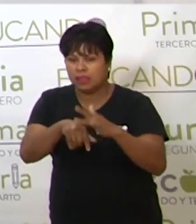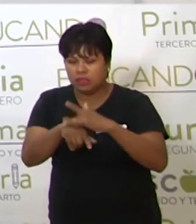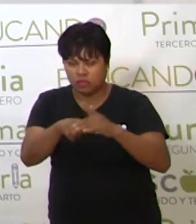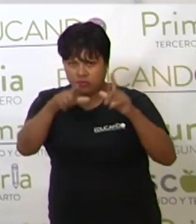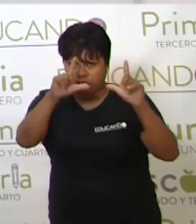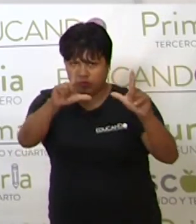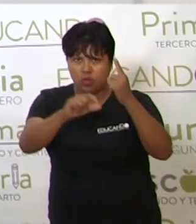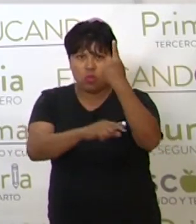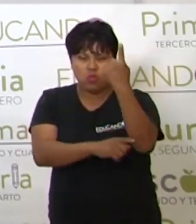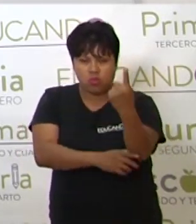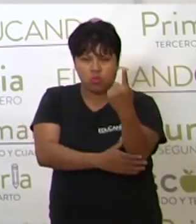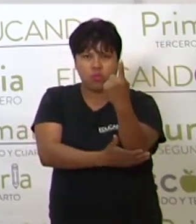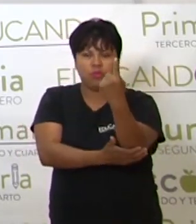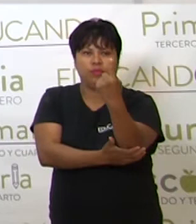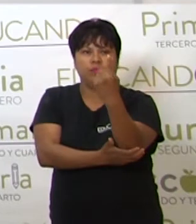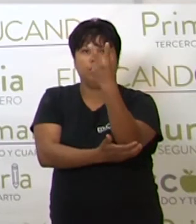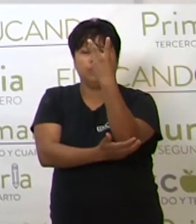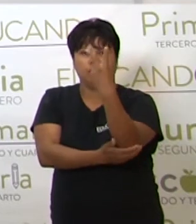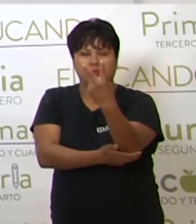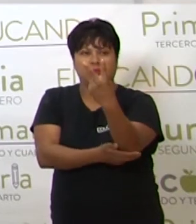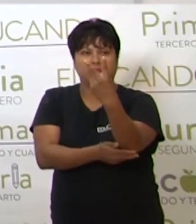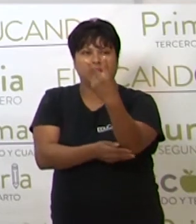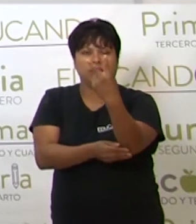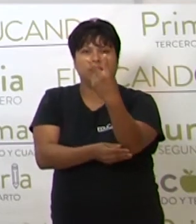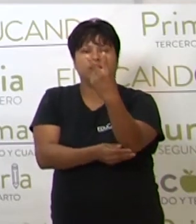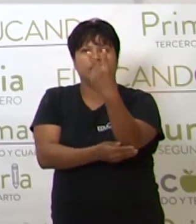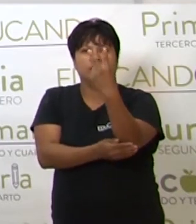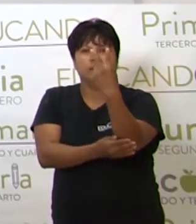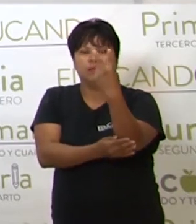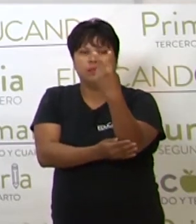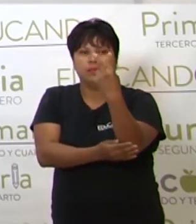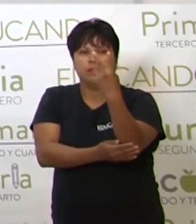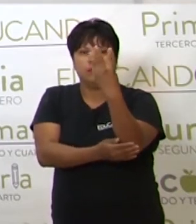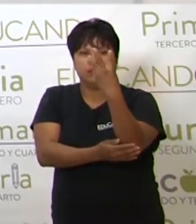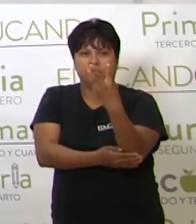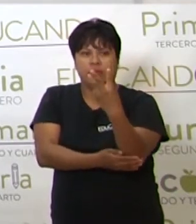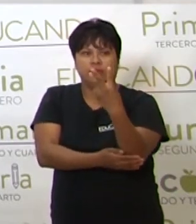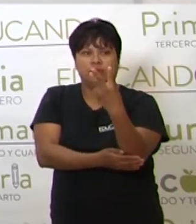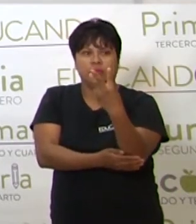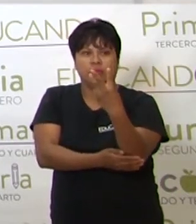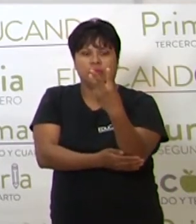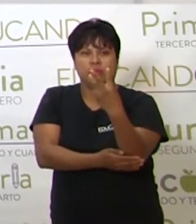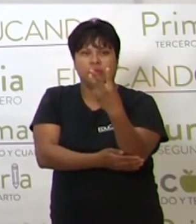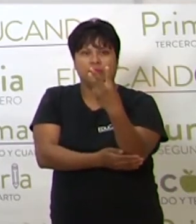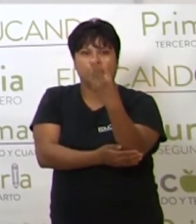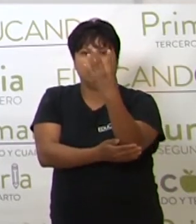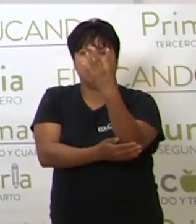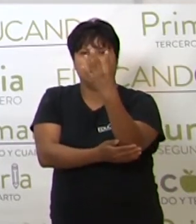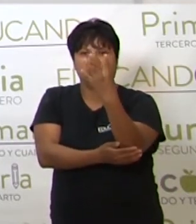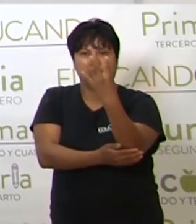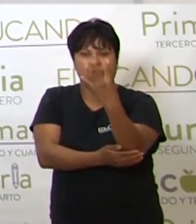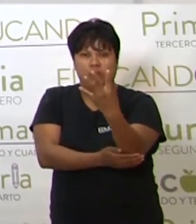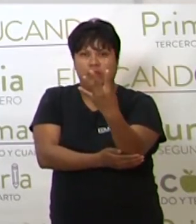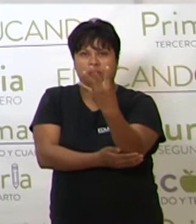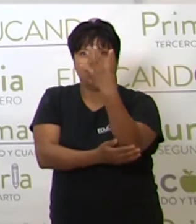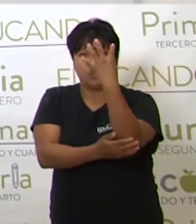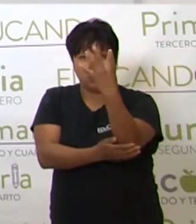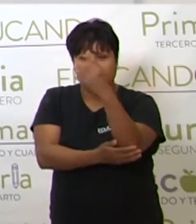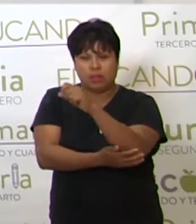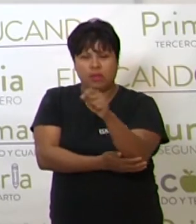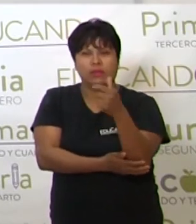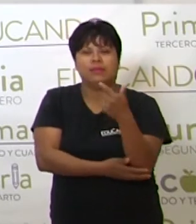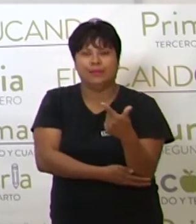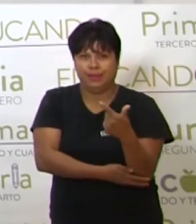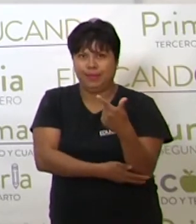una 2 3 4 séptimos